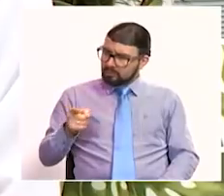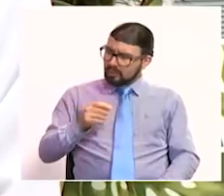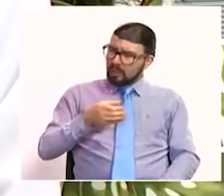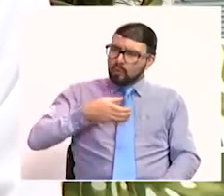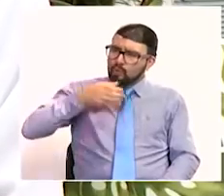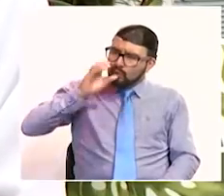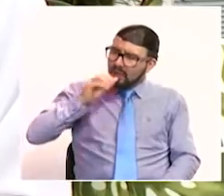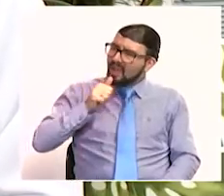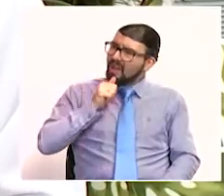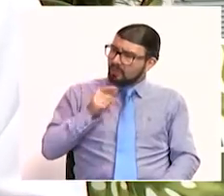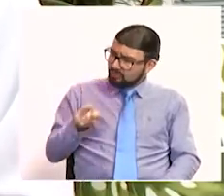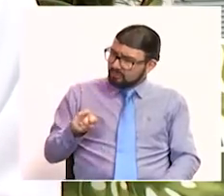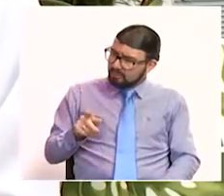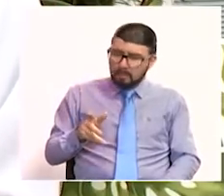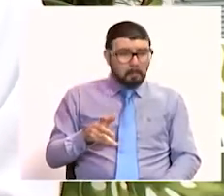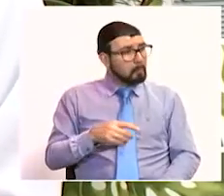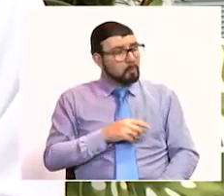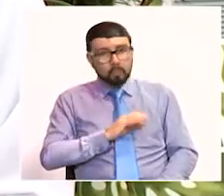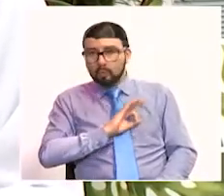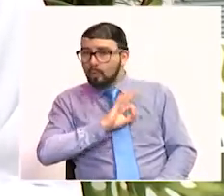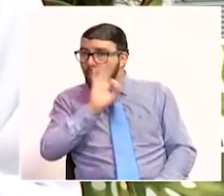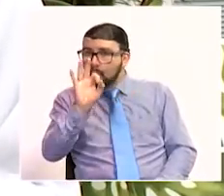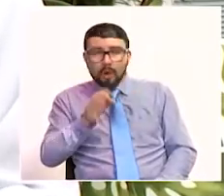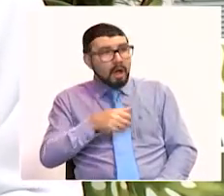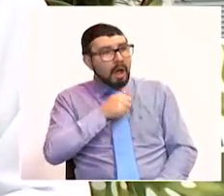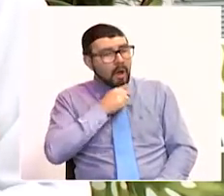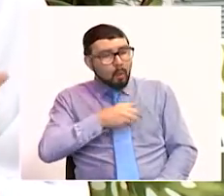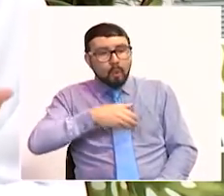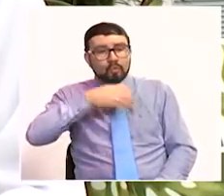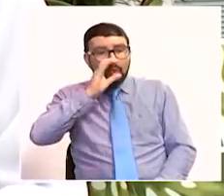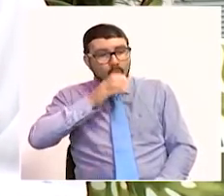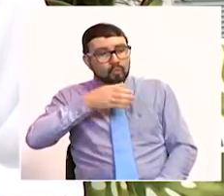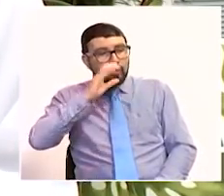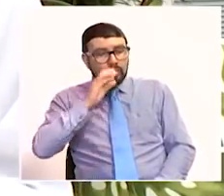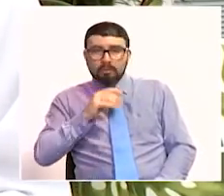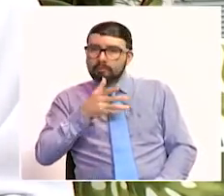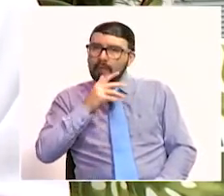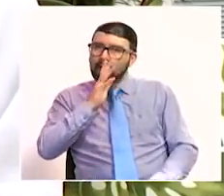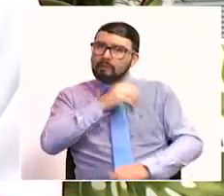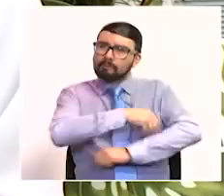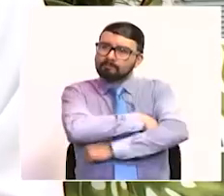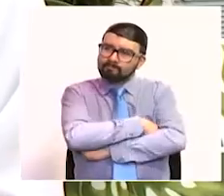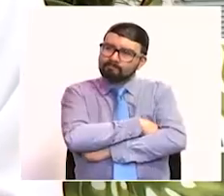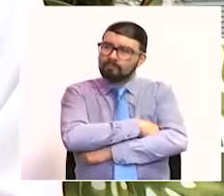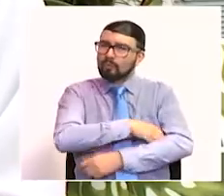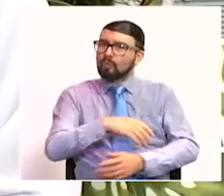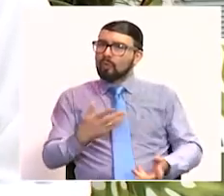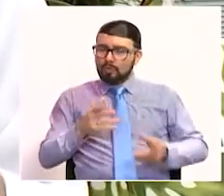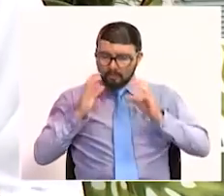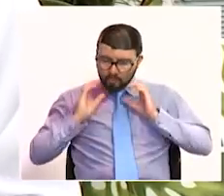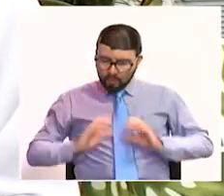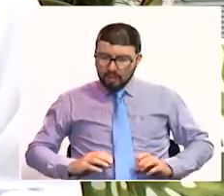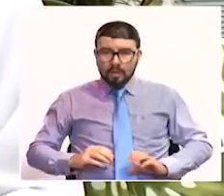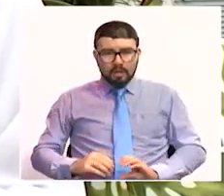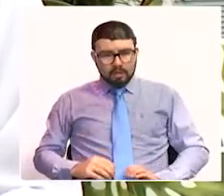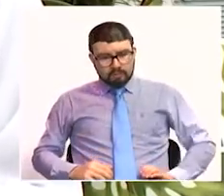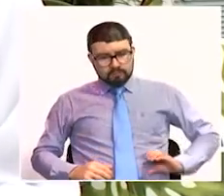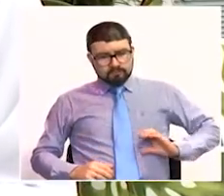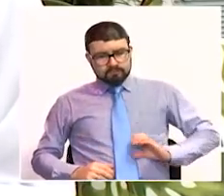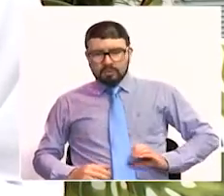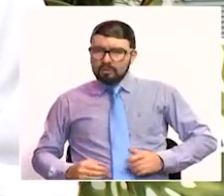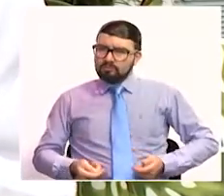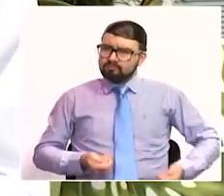agua. Y todo esto es lo que le permite, digamos, que un adecuado funcionamiento a nuestro colon. Esa motilidad